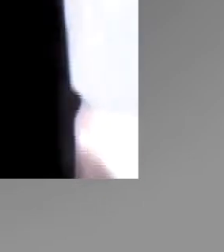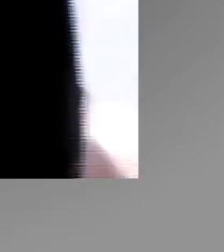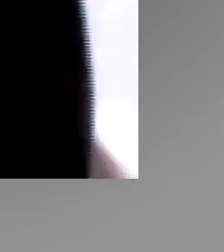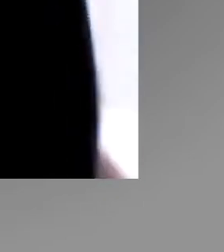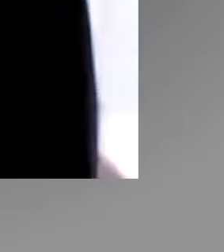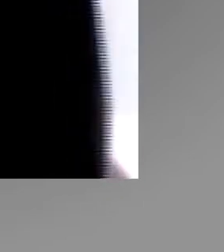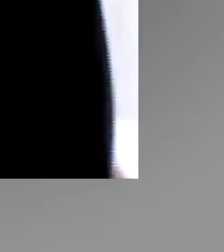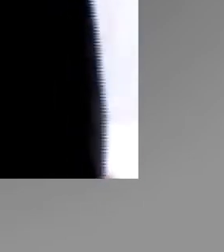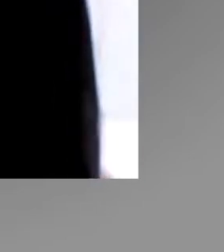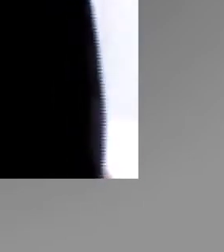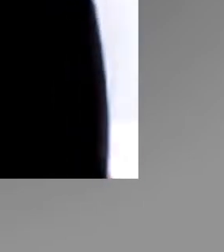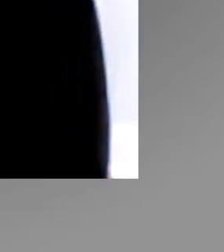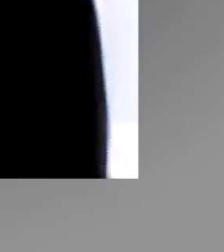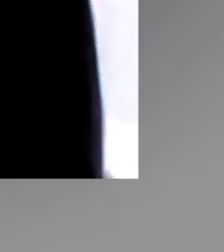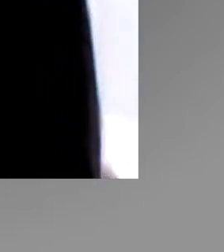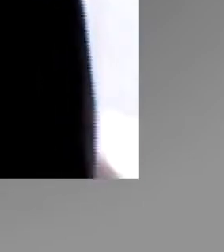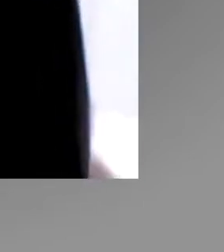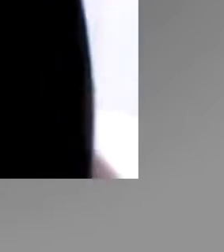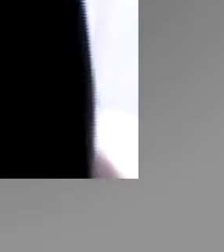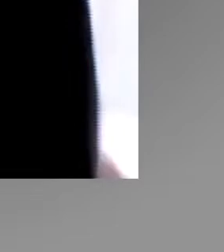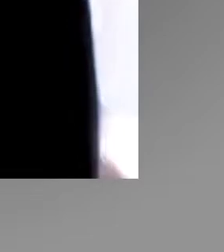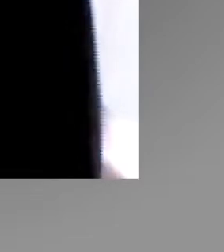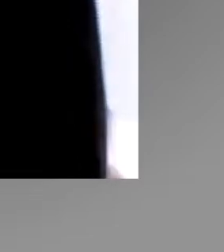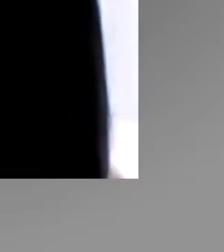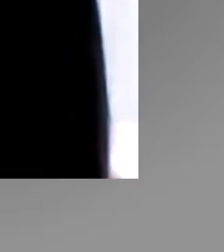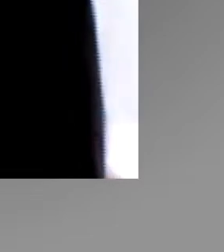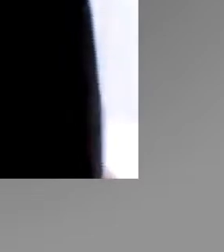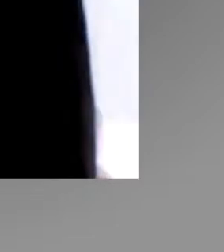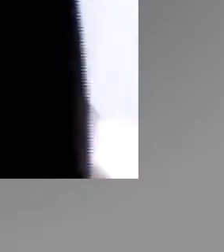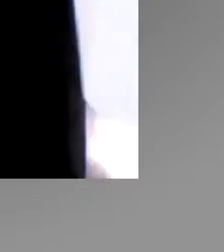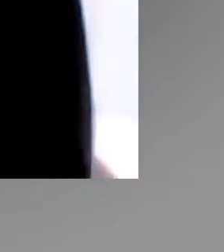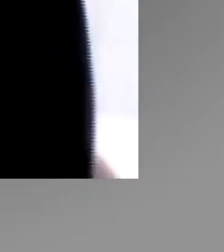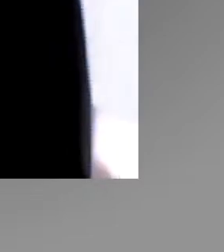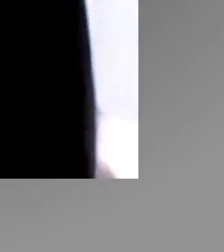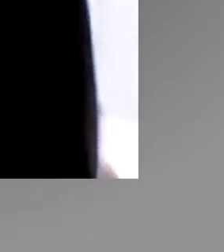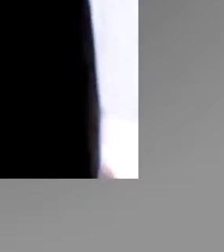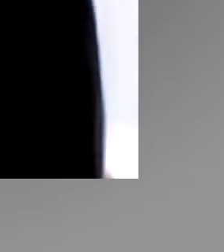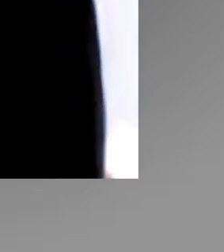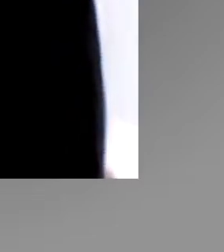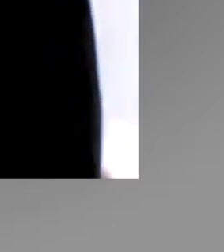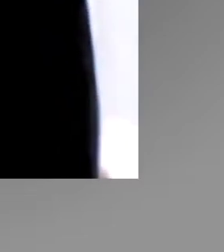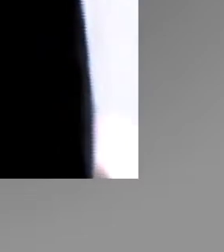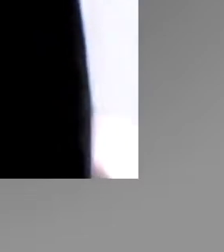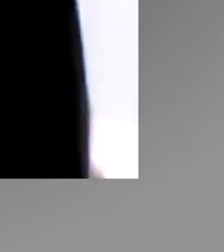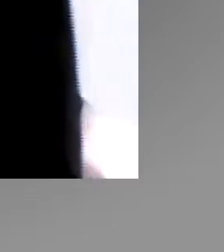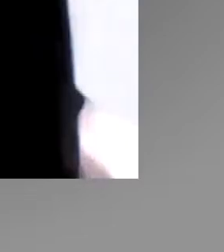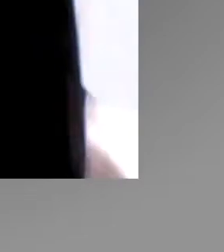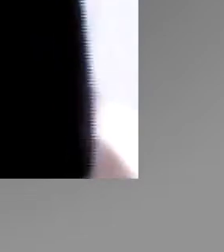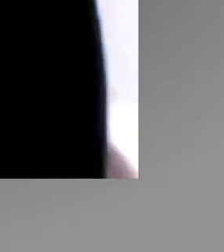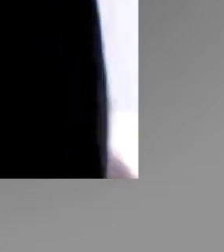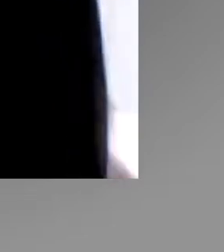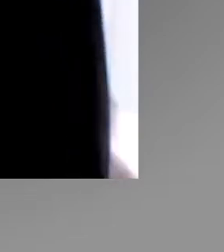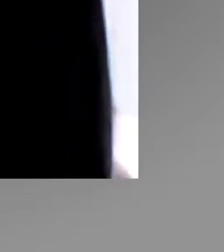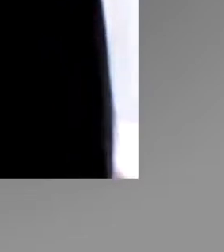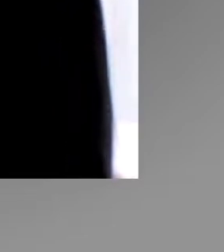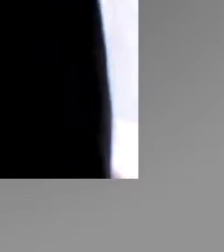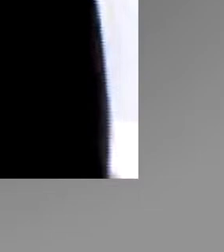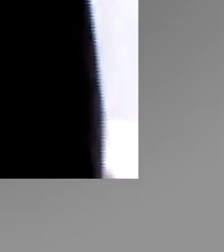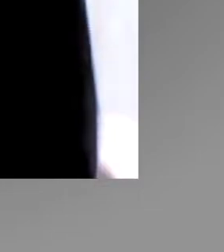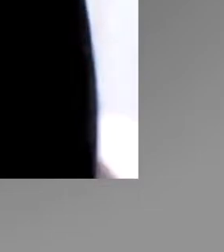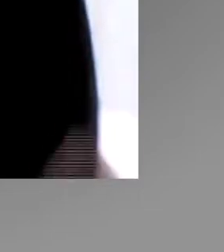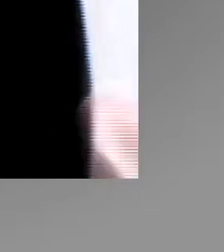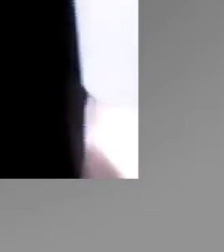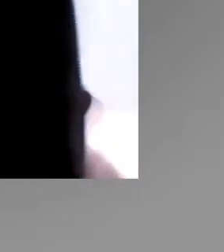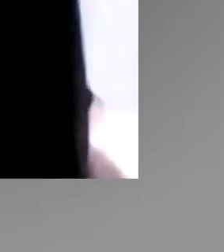hacia la educación superior. Quiero decirles que para mí fue una fortuna el poder haber estado cursando la